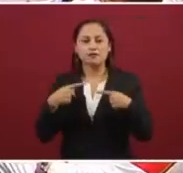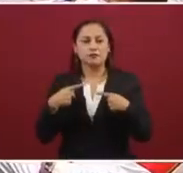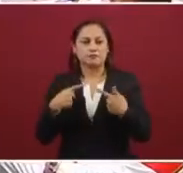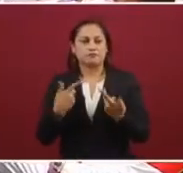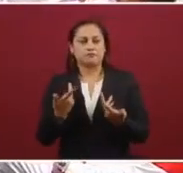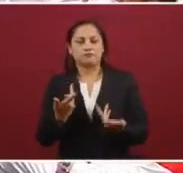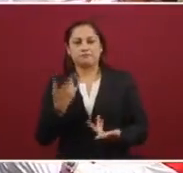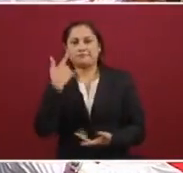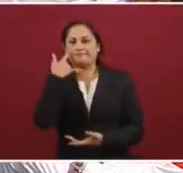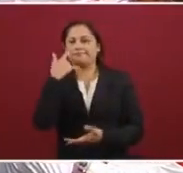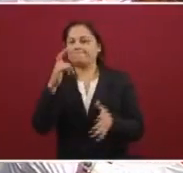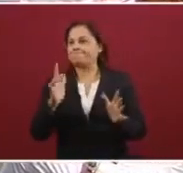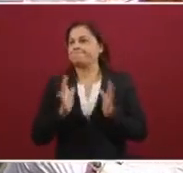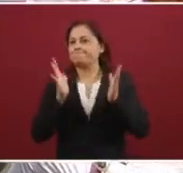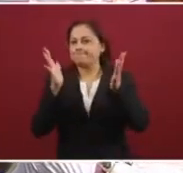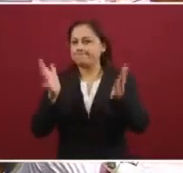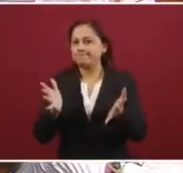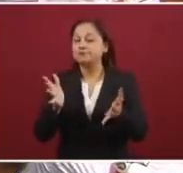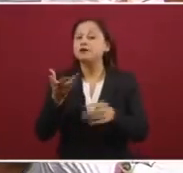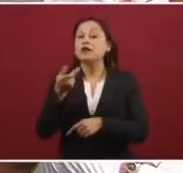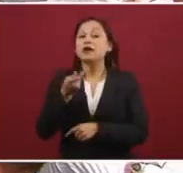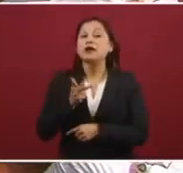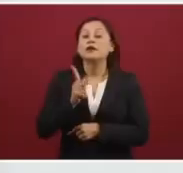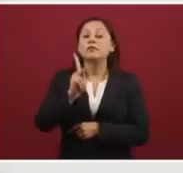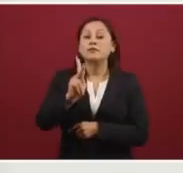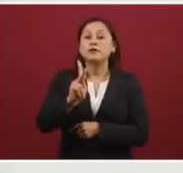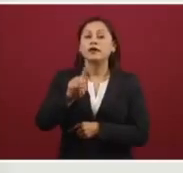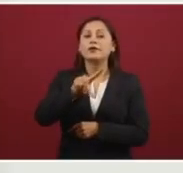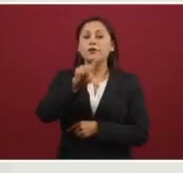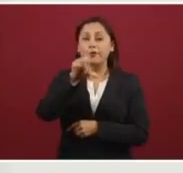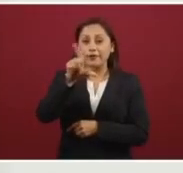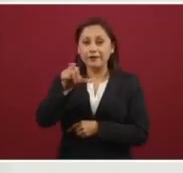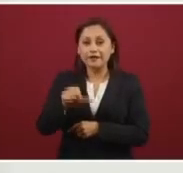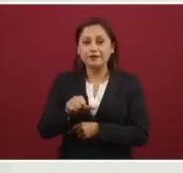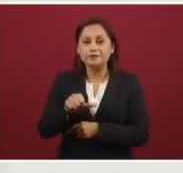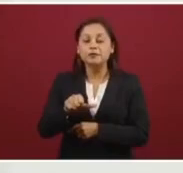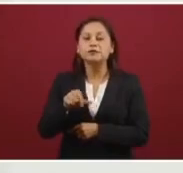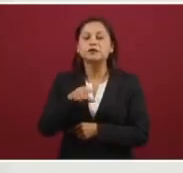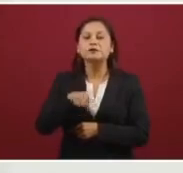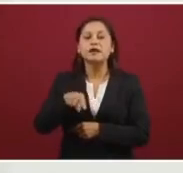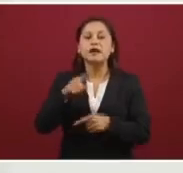Cuando se escucha el nombre de México,